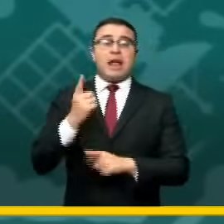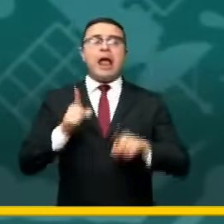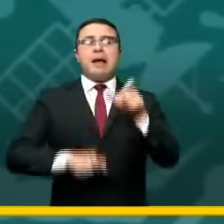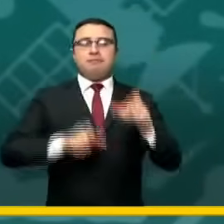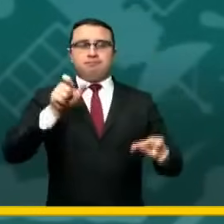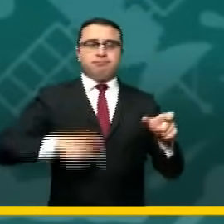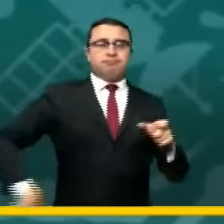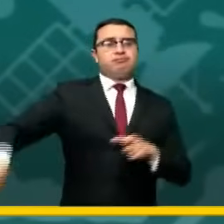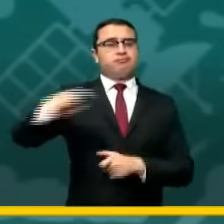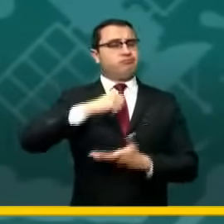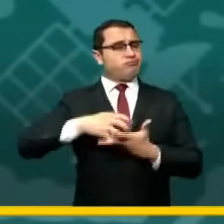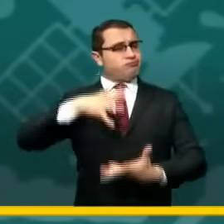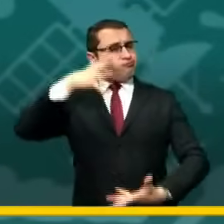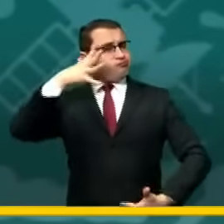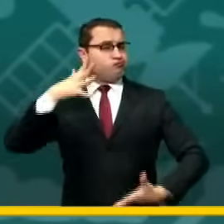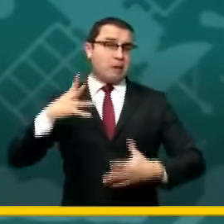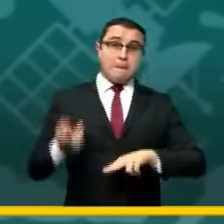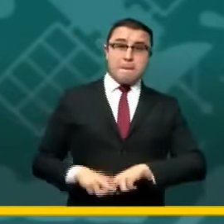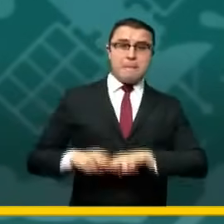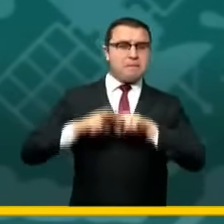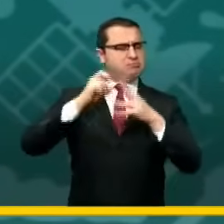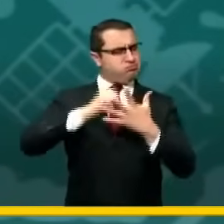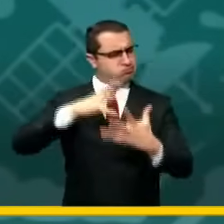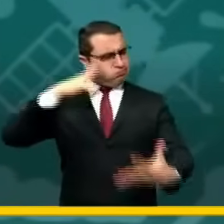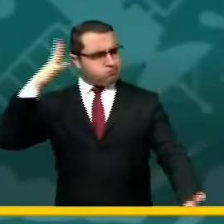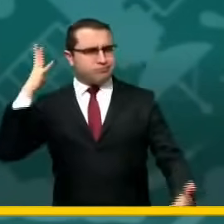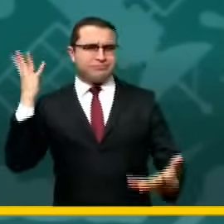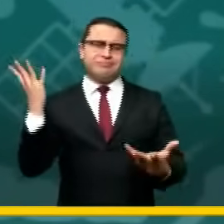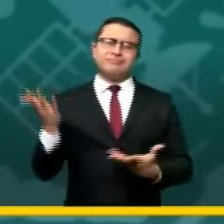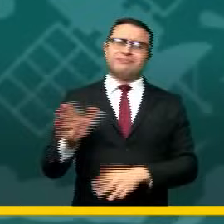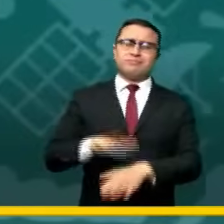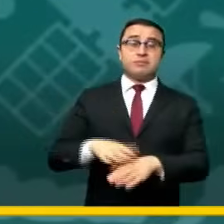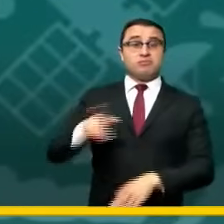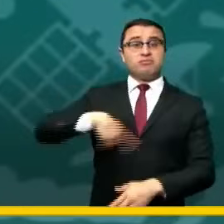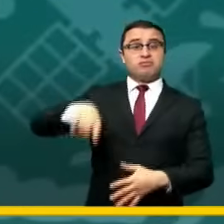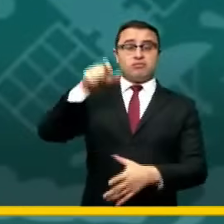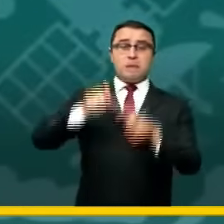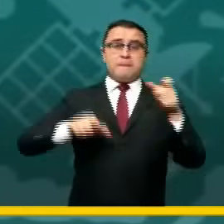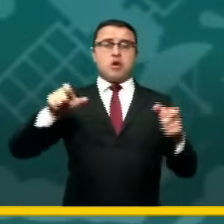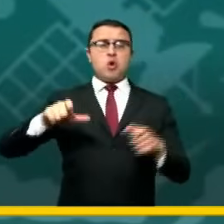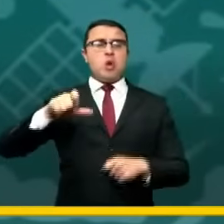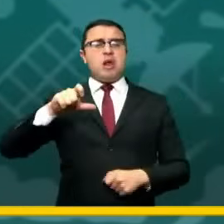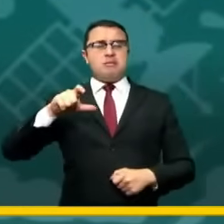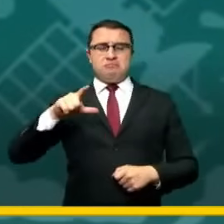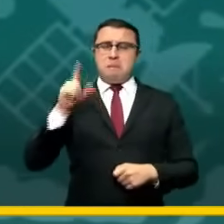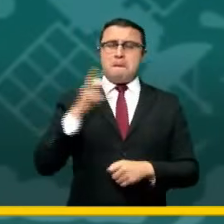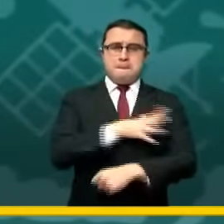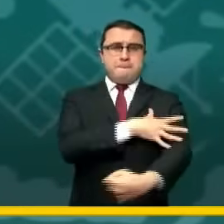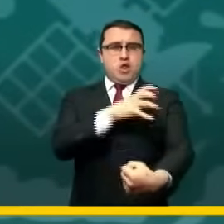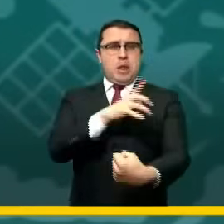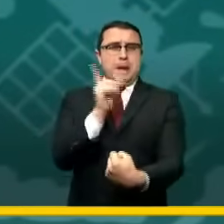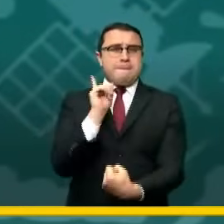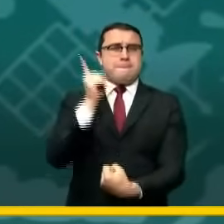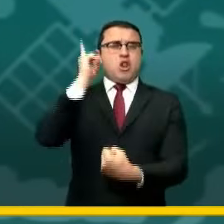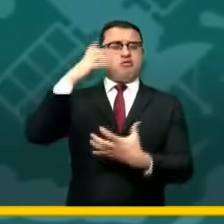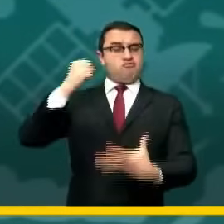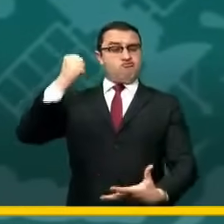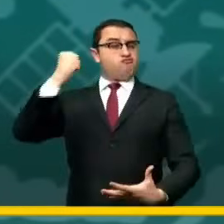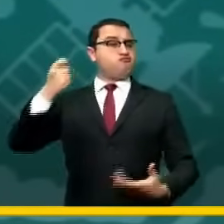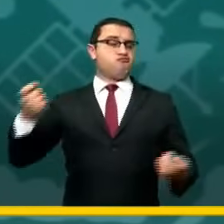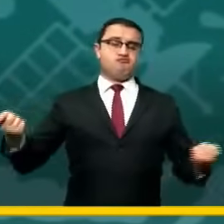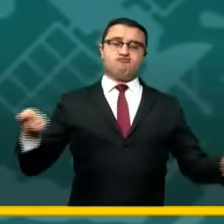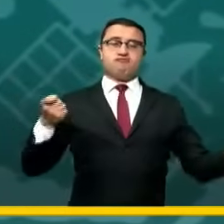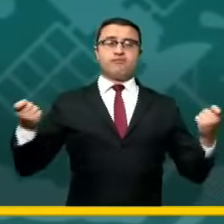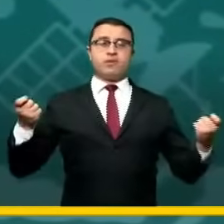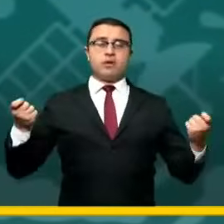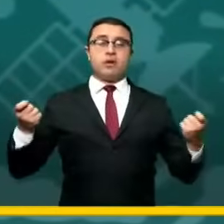de la gente más rica del planeta. Estas gentes que dominan el poder político no permiten que se